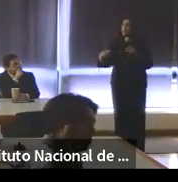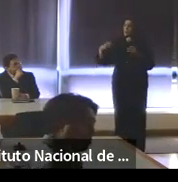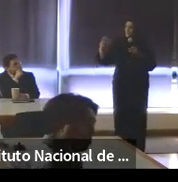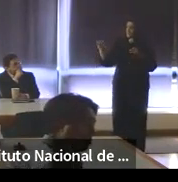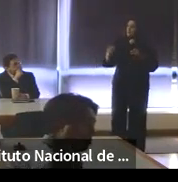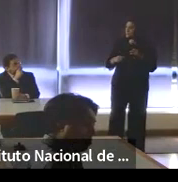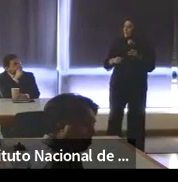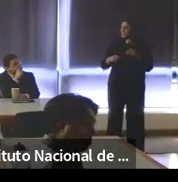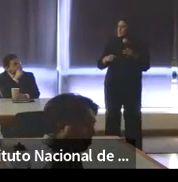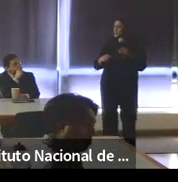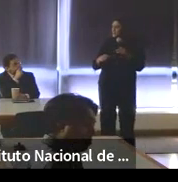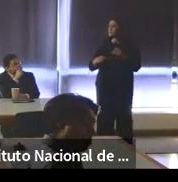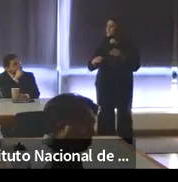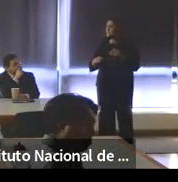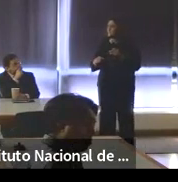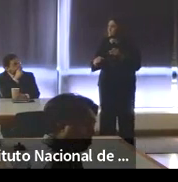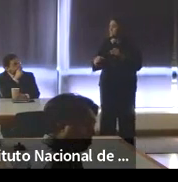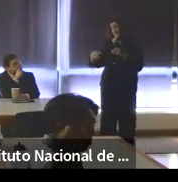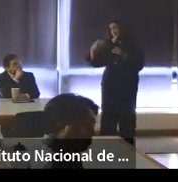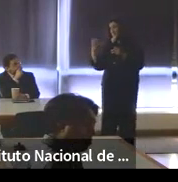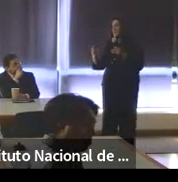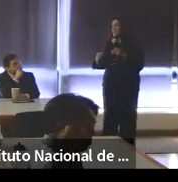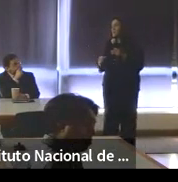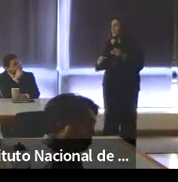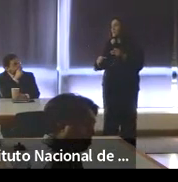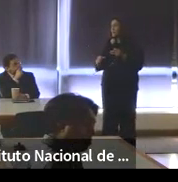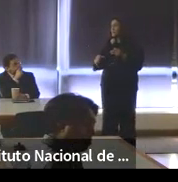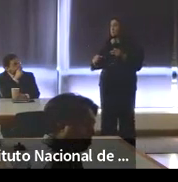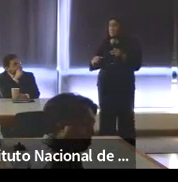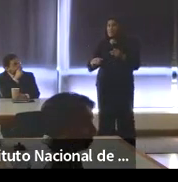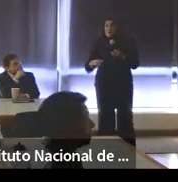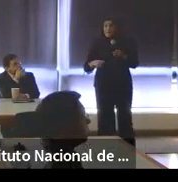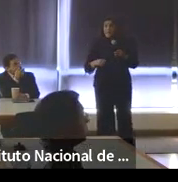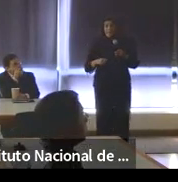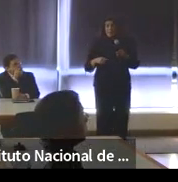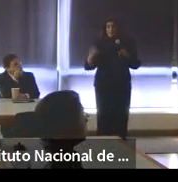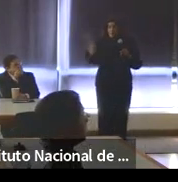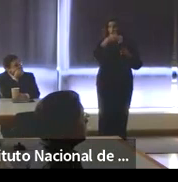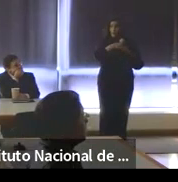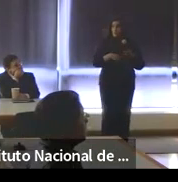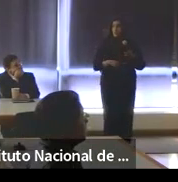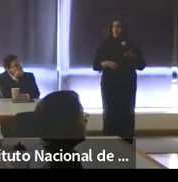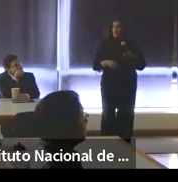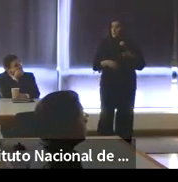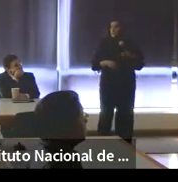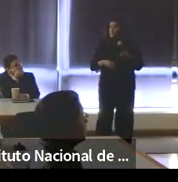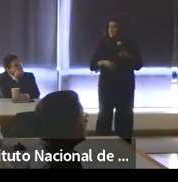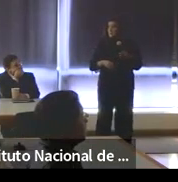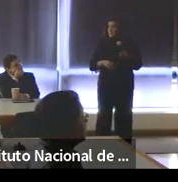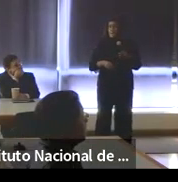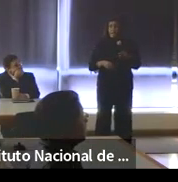que favorecieron una decisión precipitada a la mejor que favoreció el